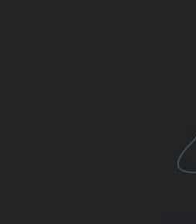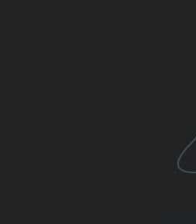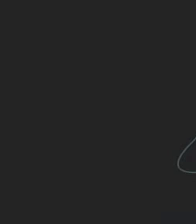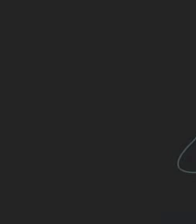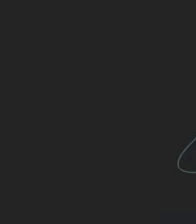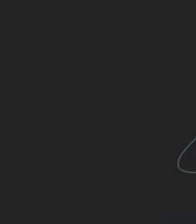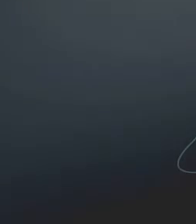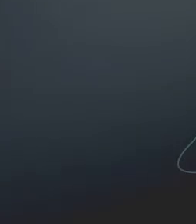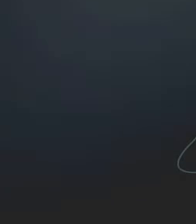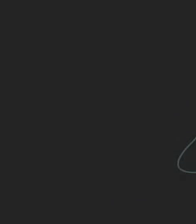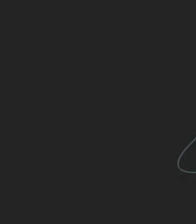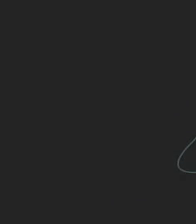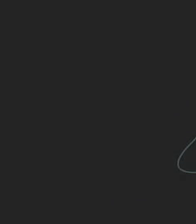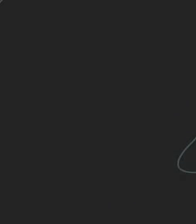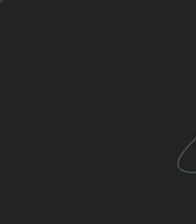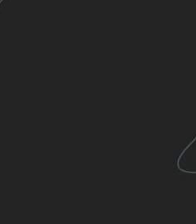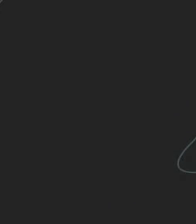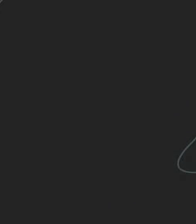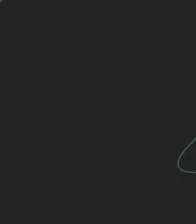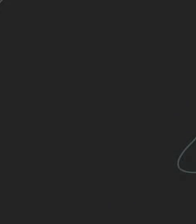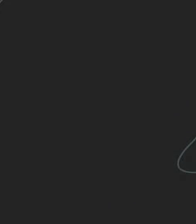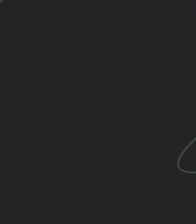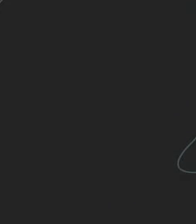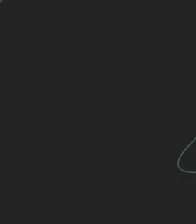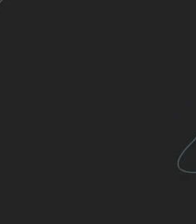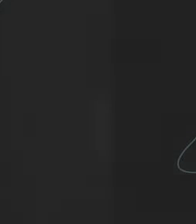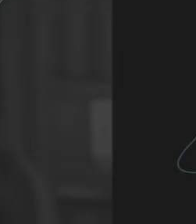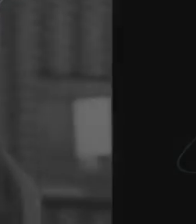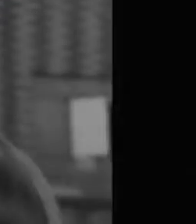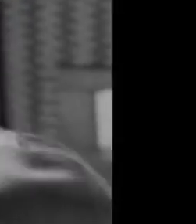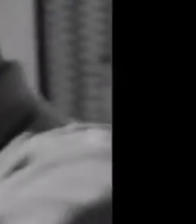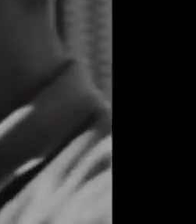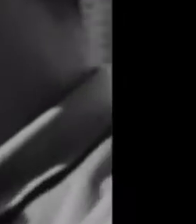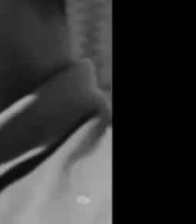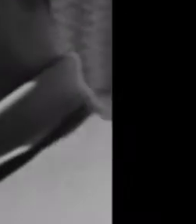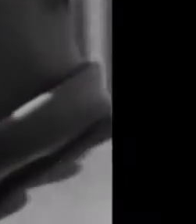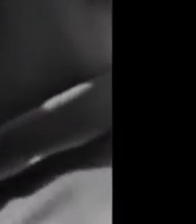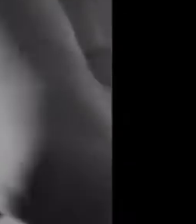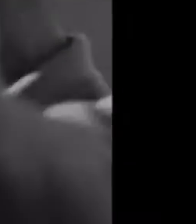Fui embriagado de ese buen amor.